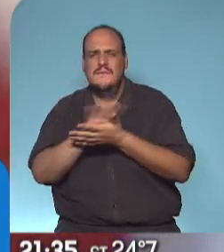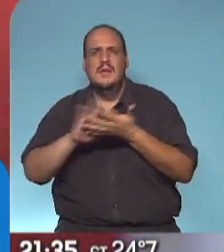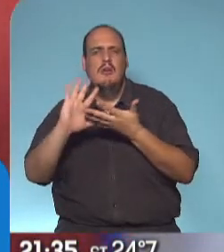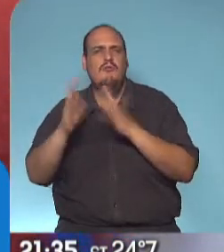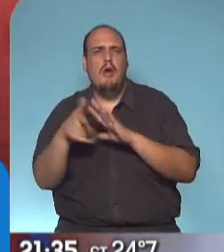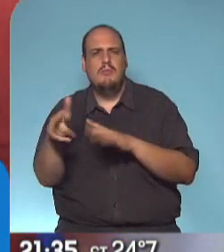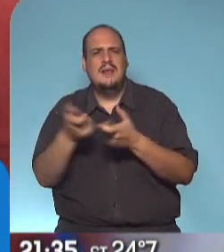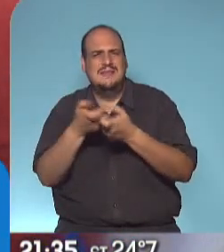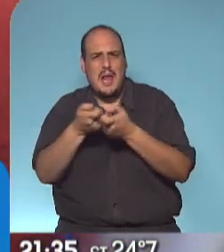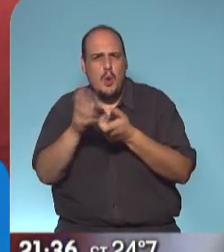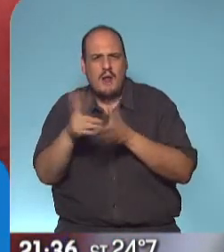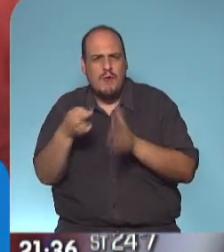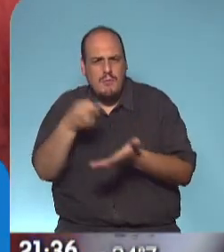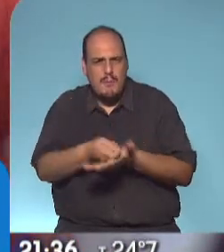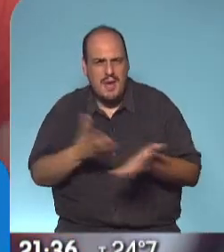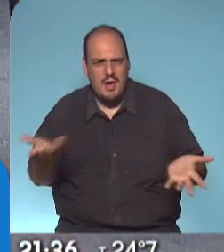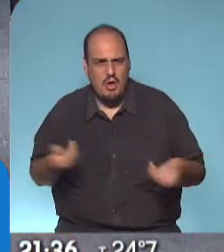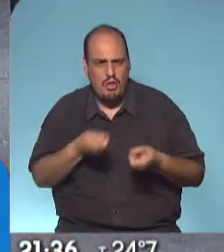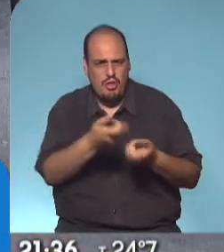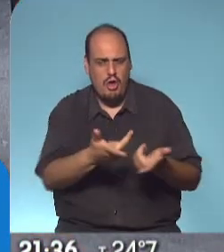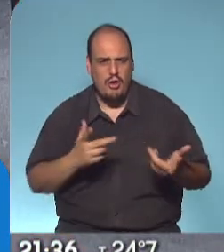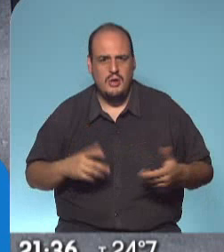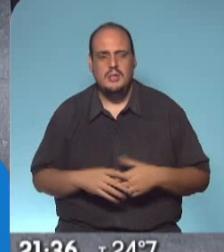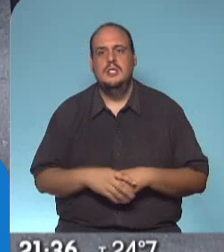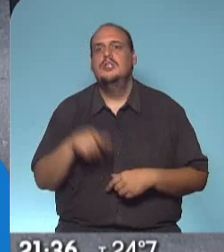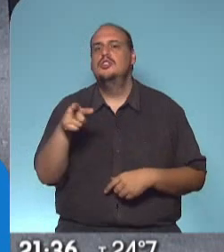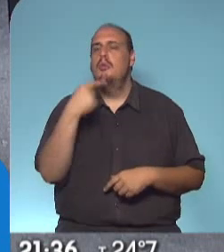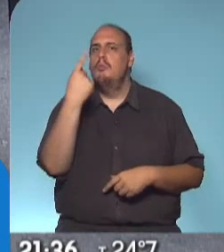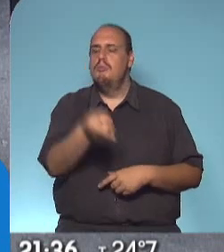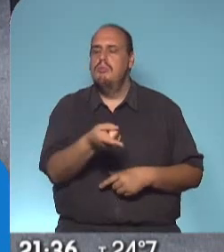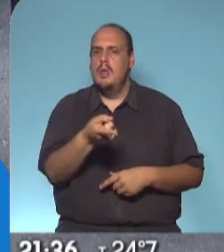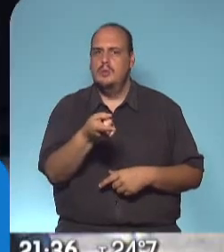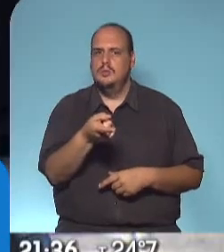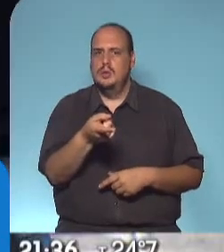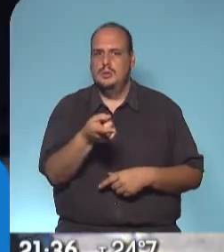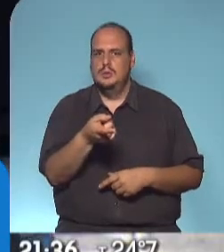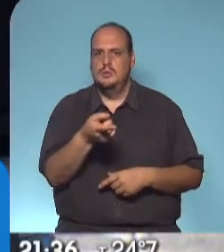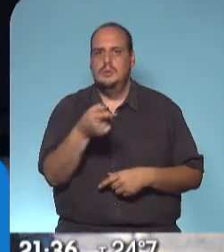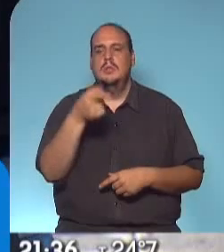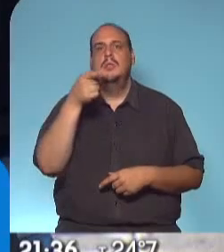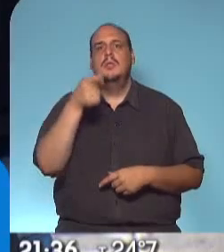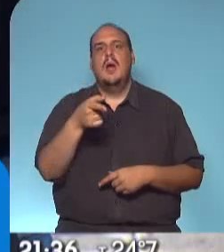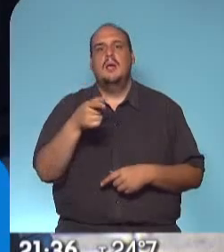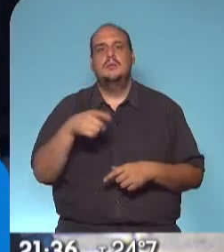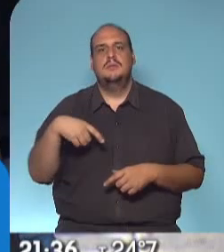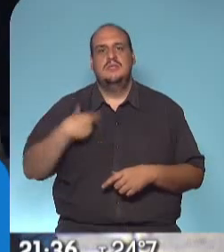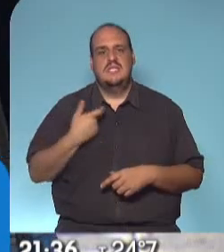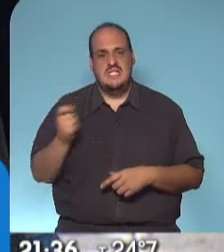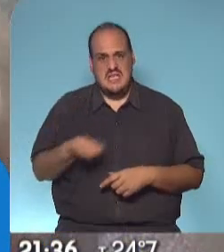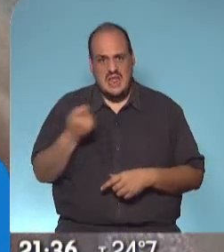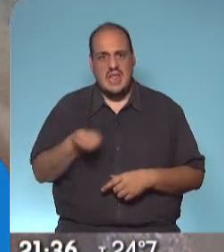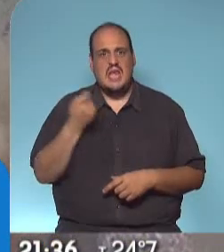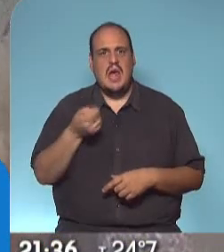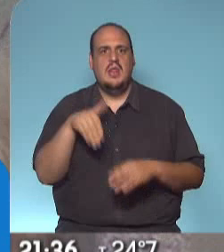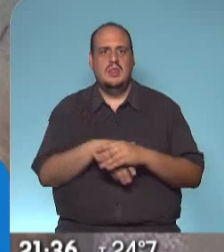su celular como forma de pago. Concretamente te pregunto, después de la intervención del sindicato, ¿lograron